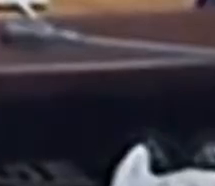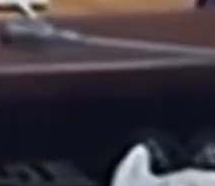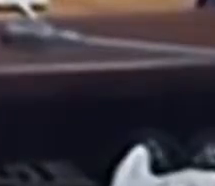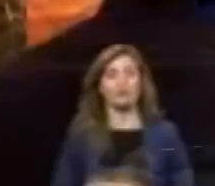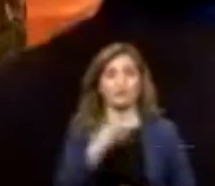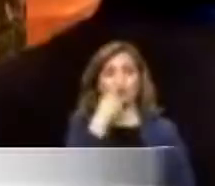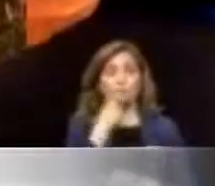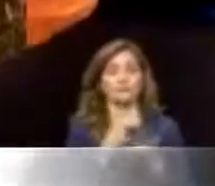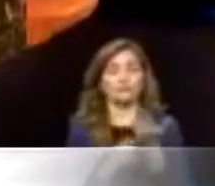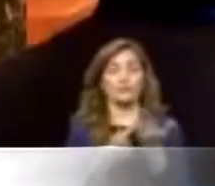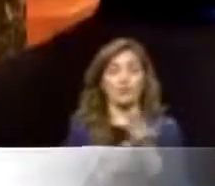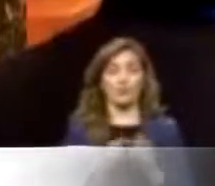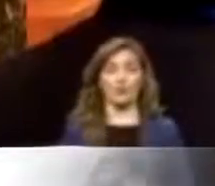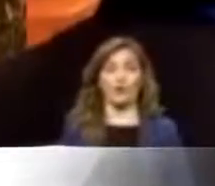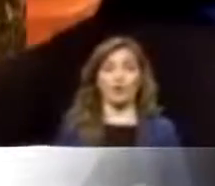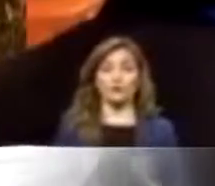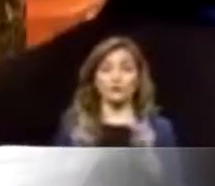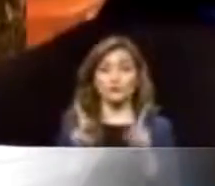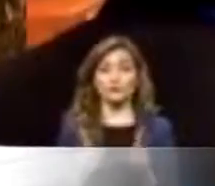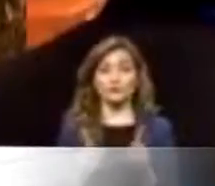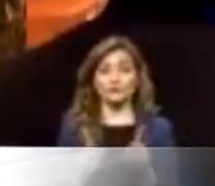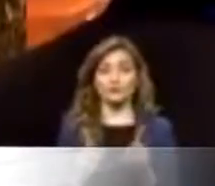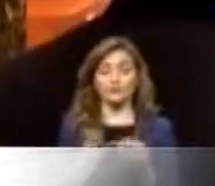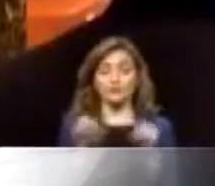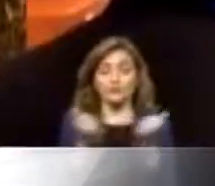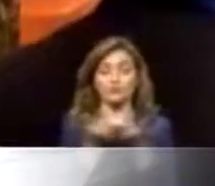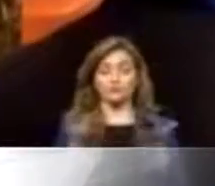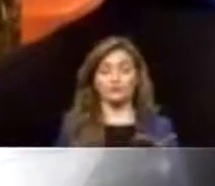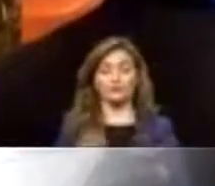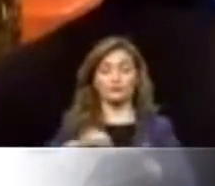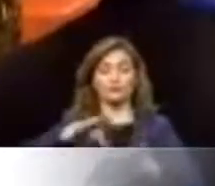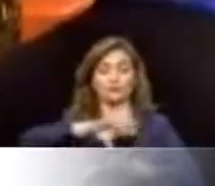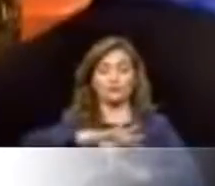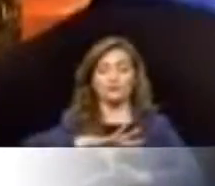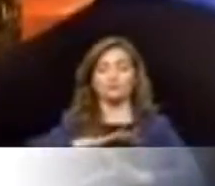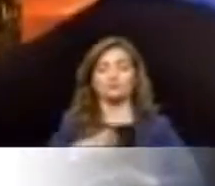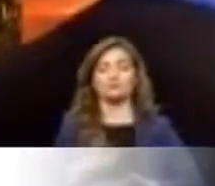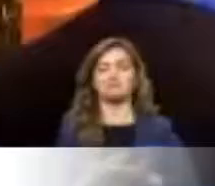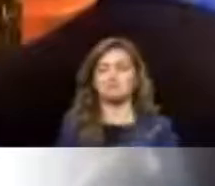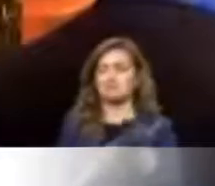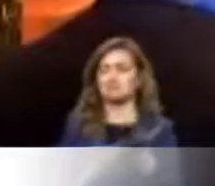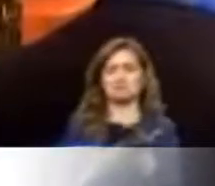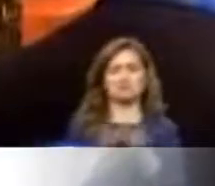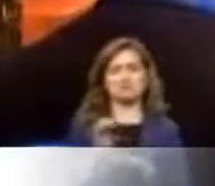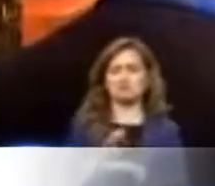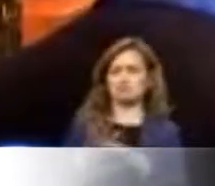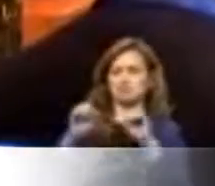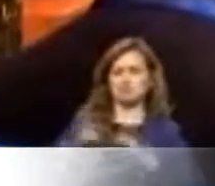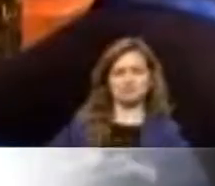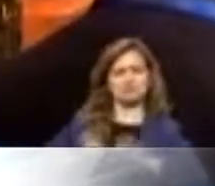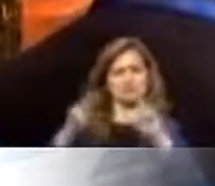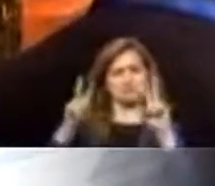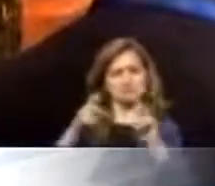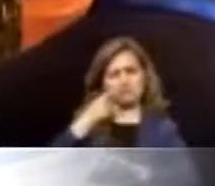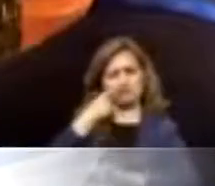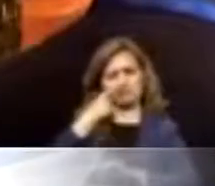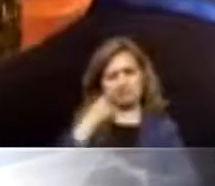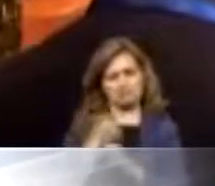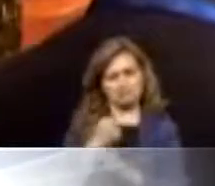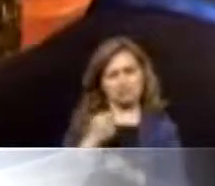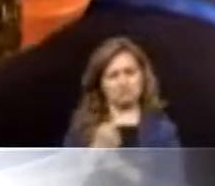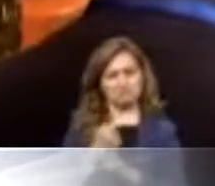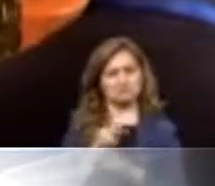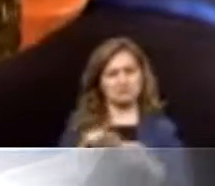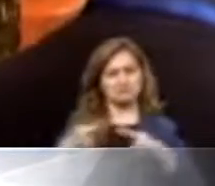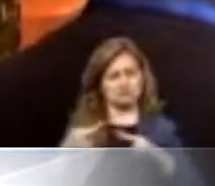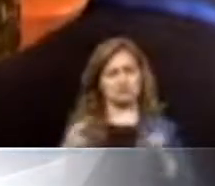interesante en esto es que nosotros tenemos una oportunidad como Parlamento, como Asamblea Nacional, de demostrar al país que se pueden sacar temas interesantes desde acá y que